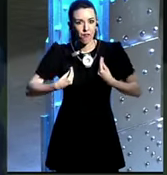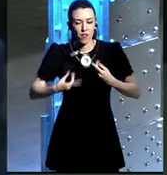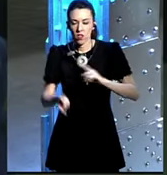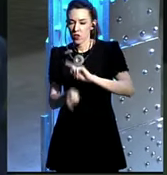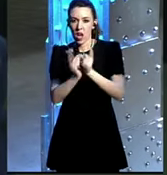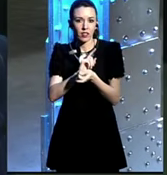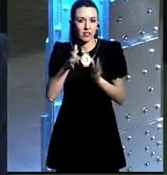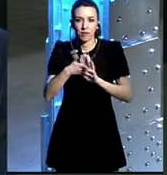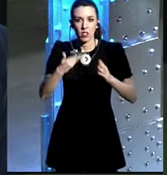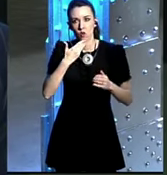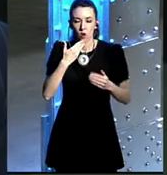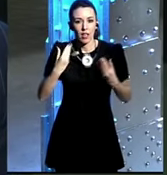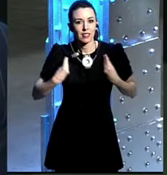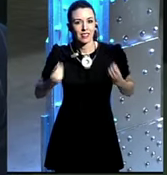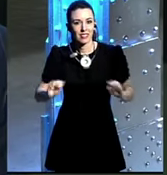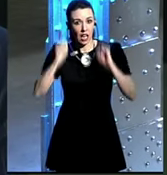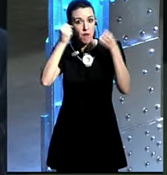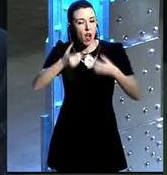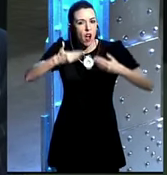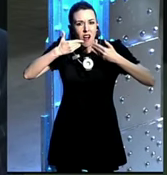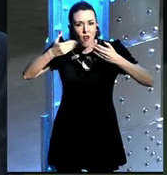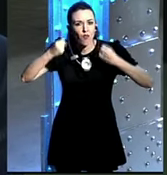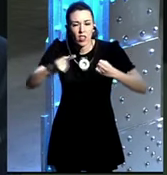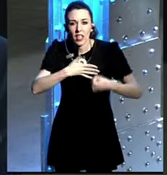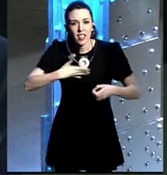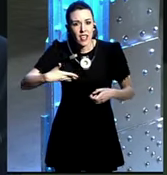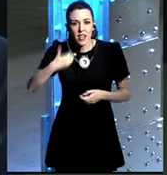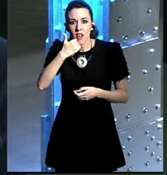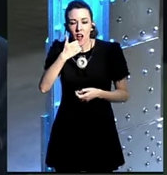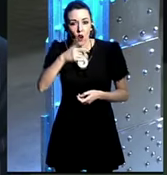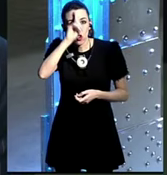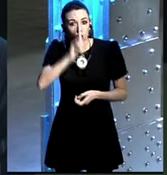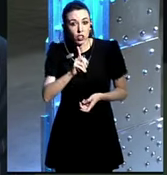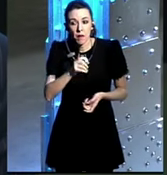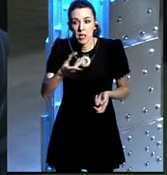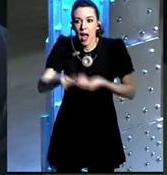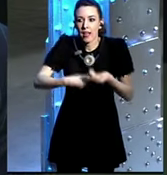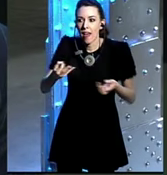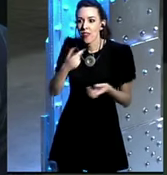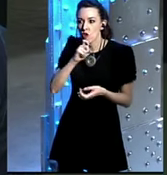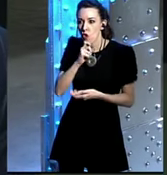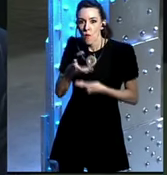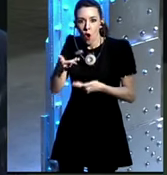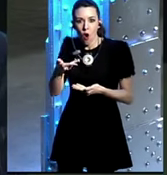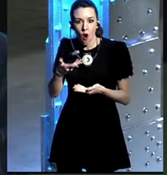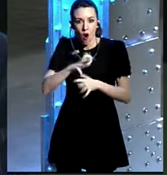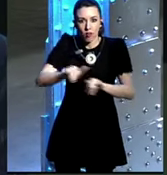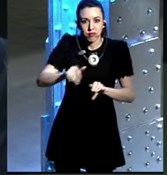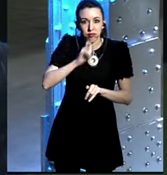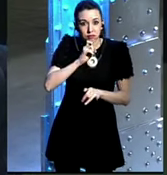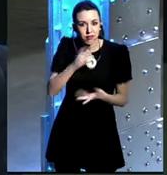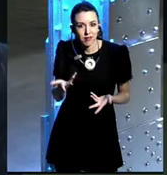las había salvado, y que estaban tan agradecidos que querían hacer algo con ella. Al principio no sabían qué hacer por ella, y